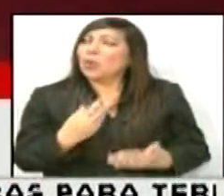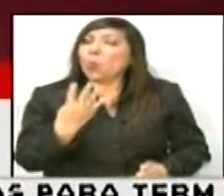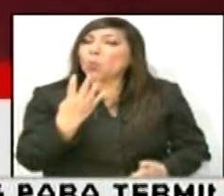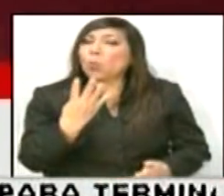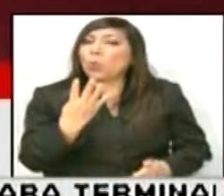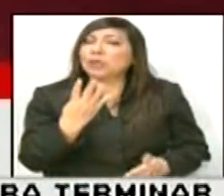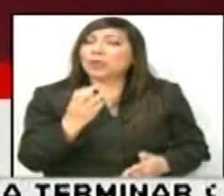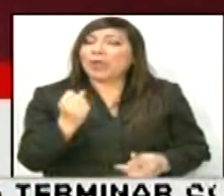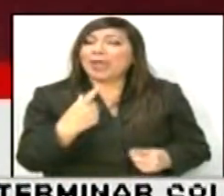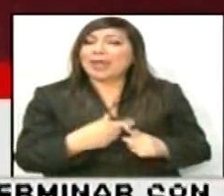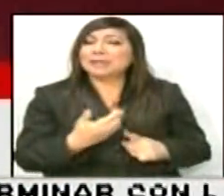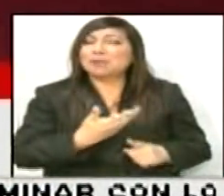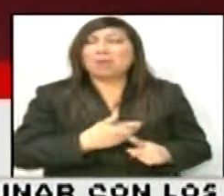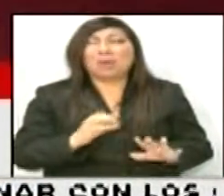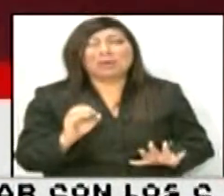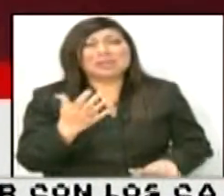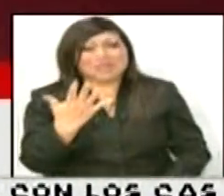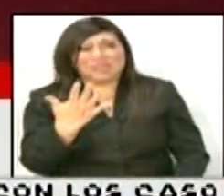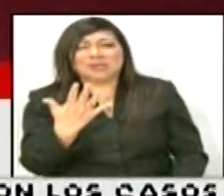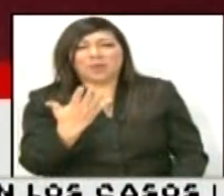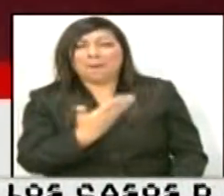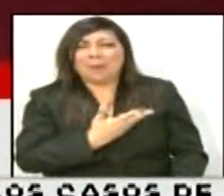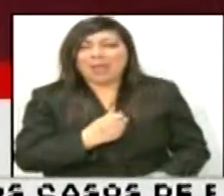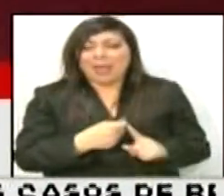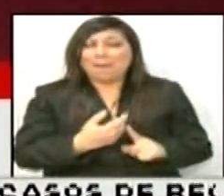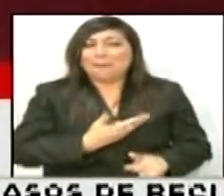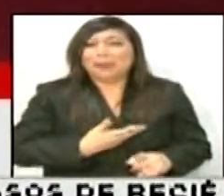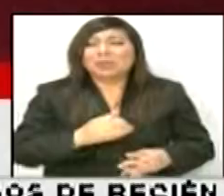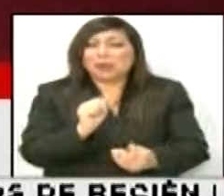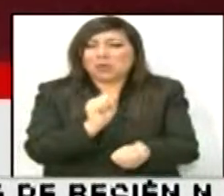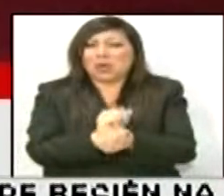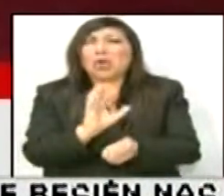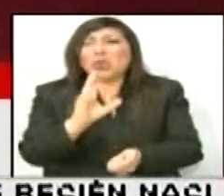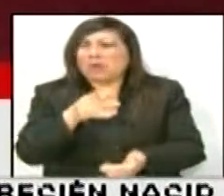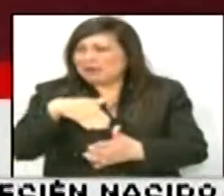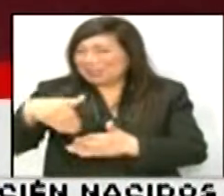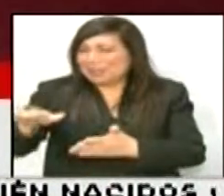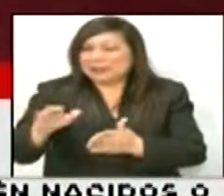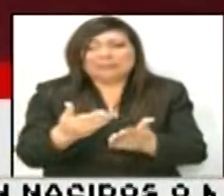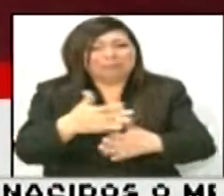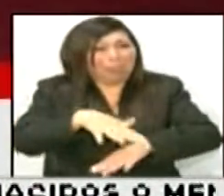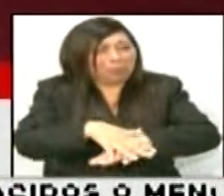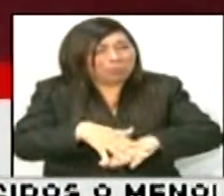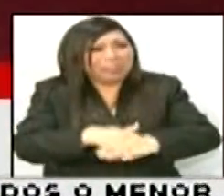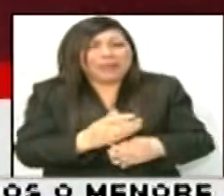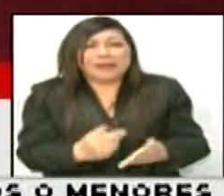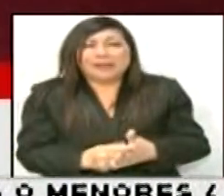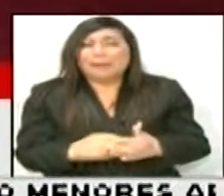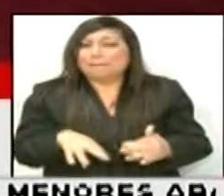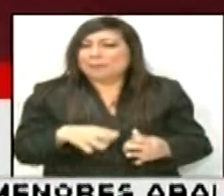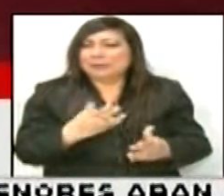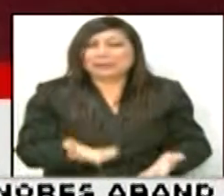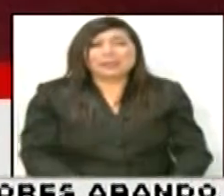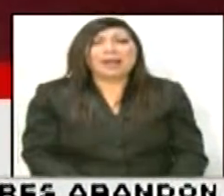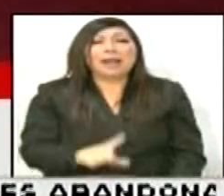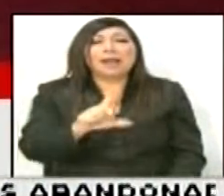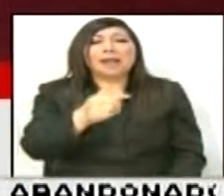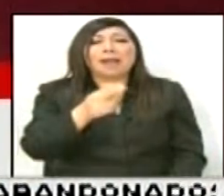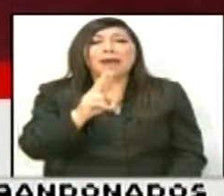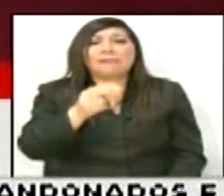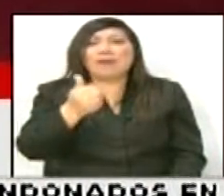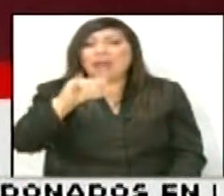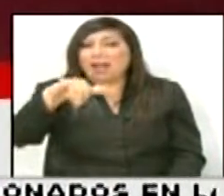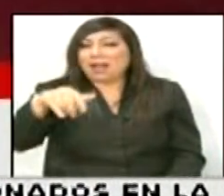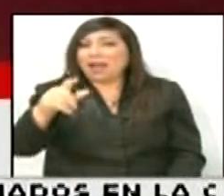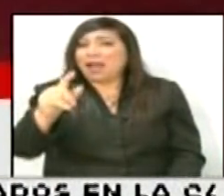4 expresidentes o 5 que pueden ir presos por corrupción. Hay un proceso inaugurado en el país del lavajato que es un